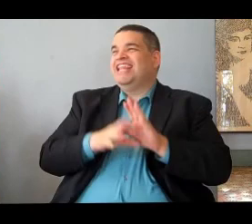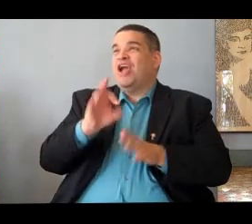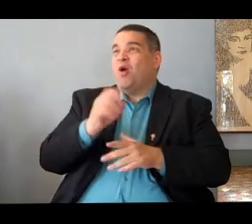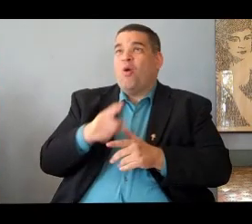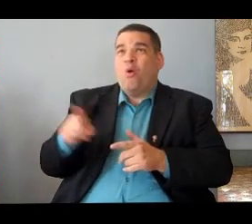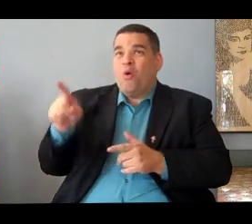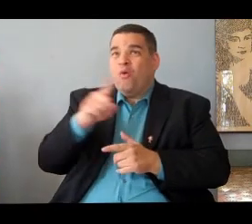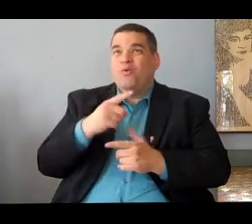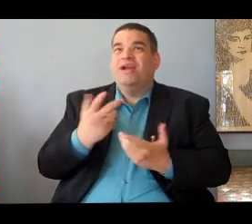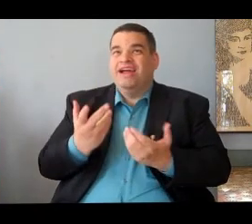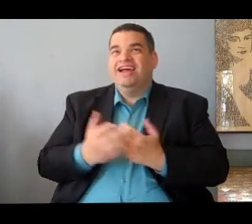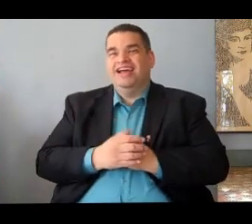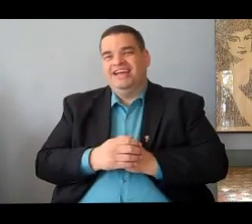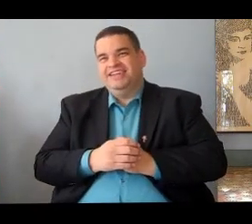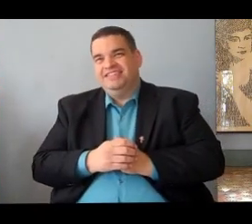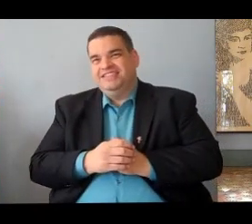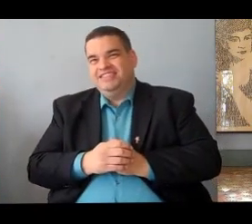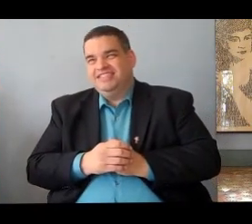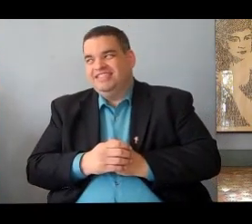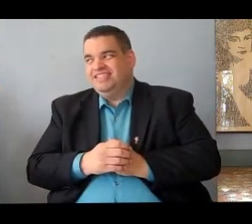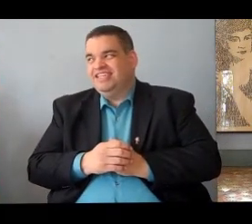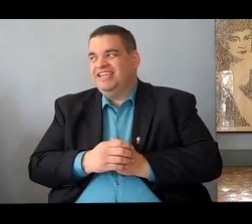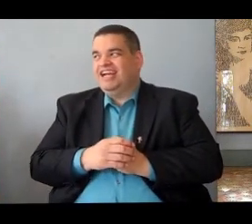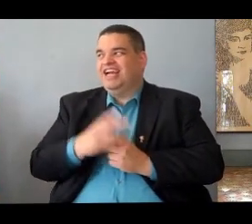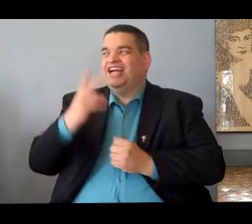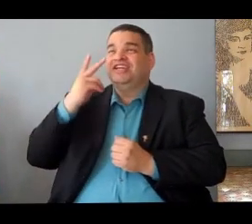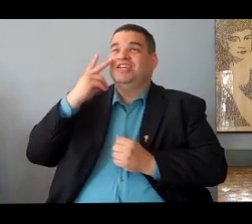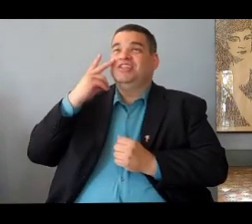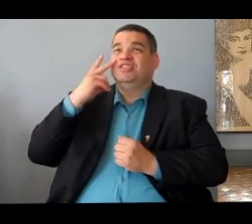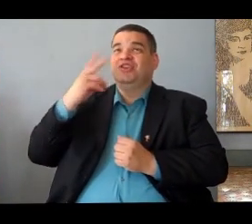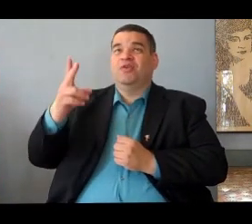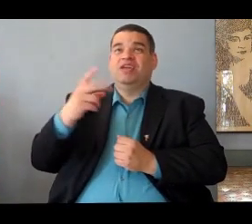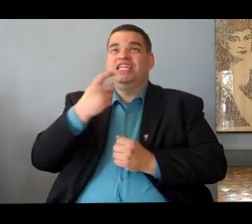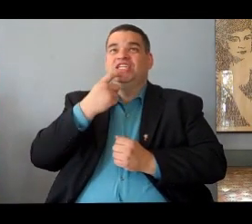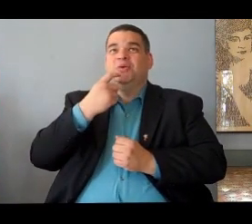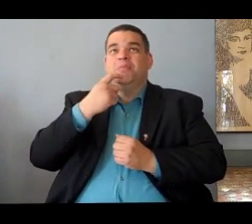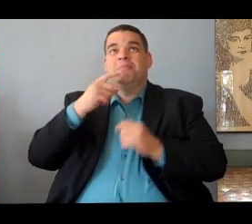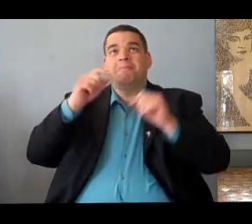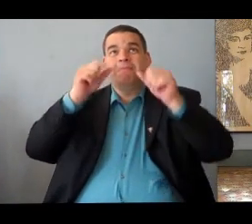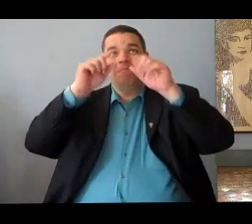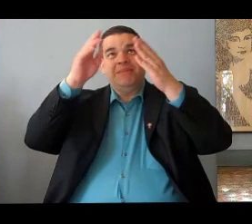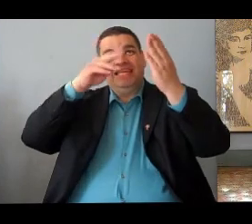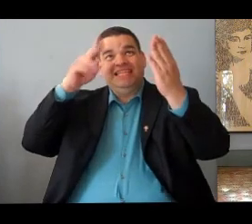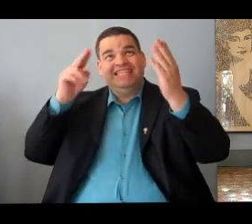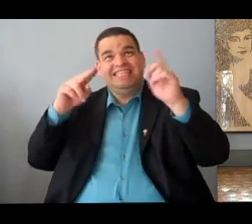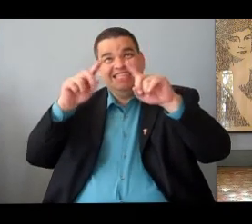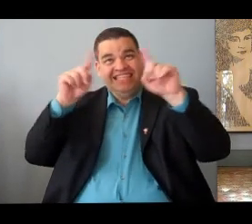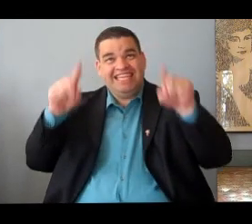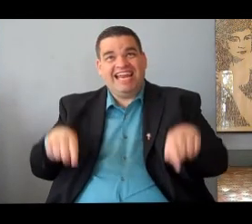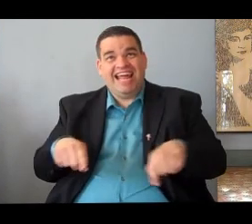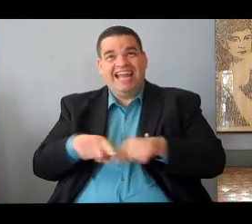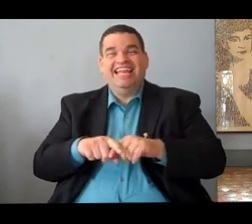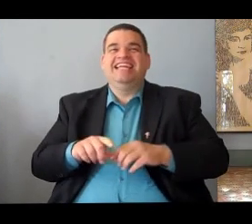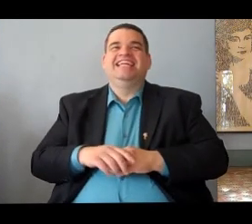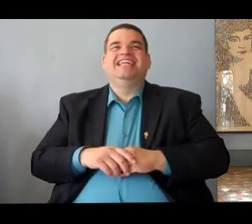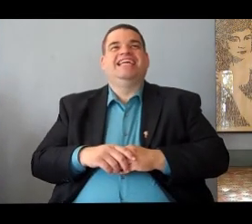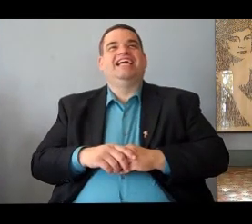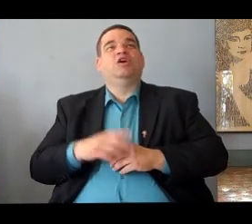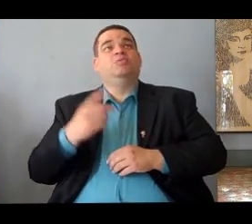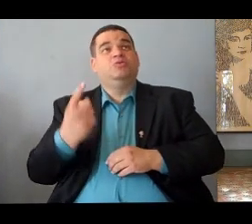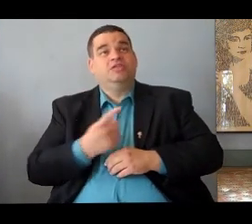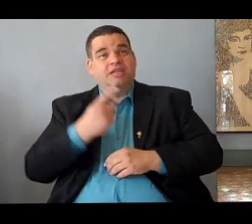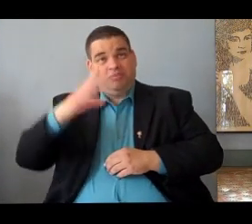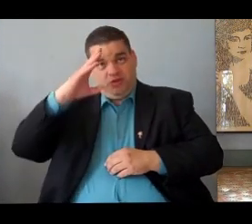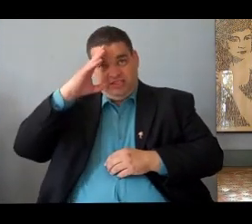leones. Bueno, ya veo la nariz. Esa es la trivia de hoy. Ya vi qué la nariz. Qué poca vergüenza. Aquí, como siempre, un